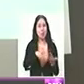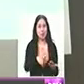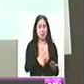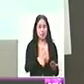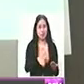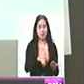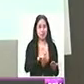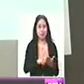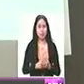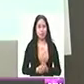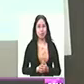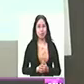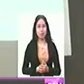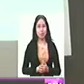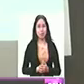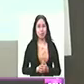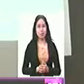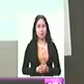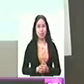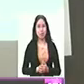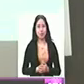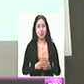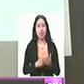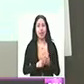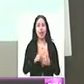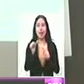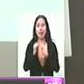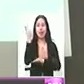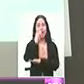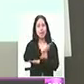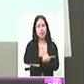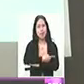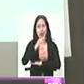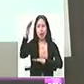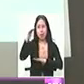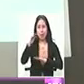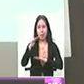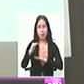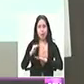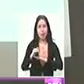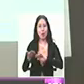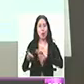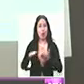tanto, también van disminuyendo por día los recuperados, pero con relación a